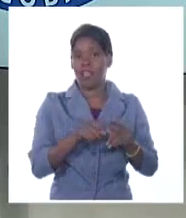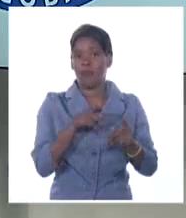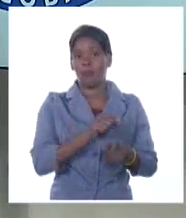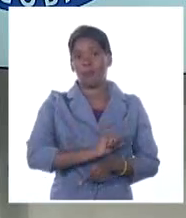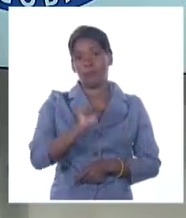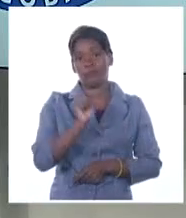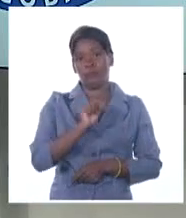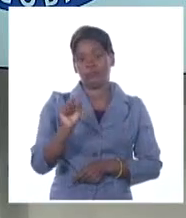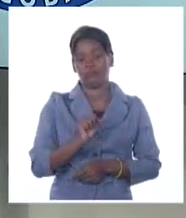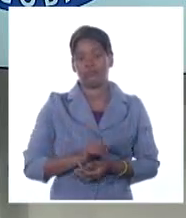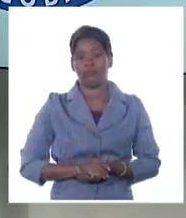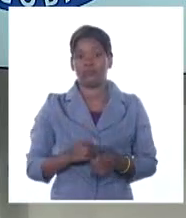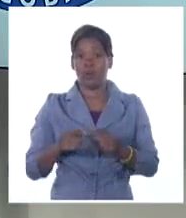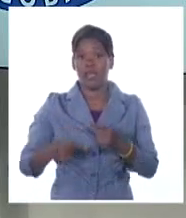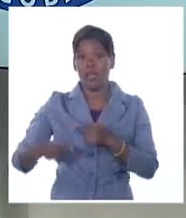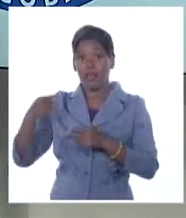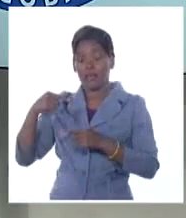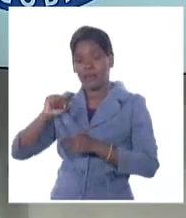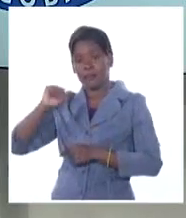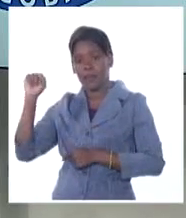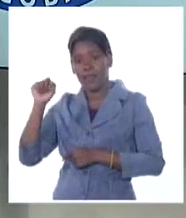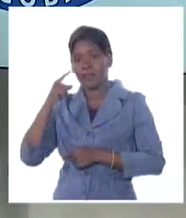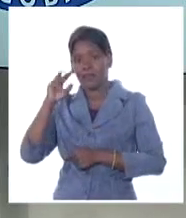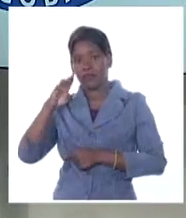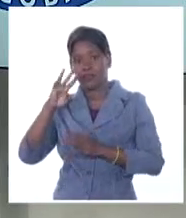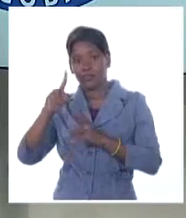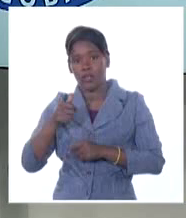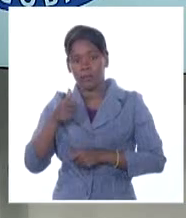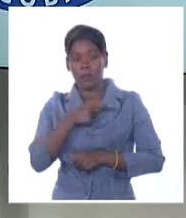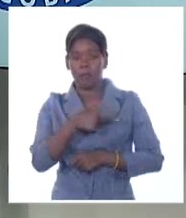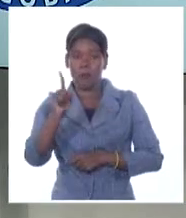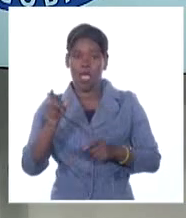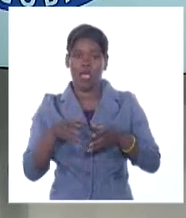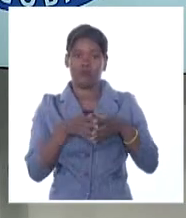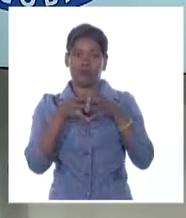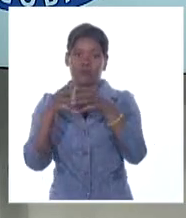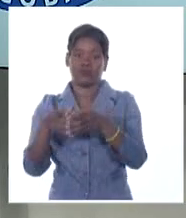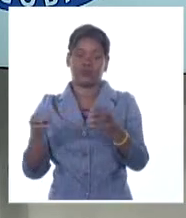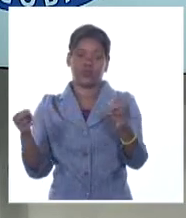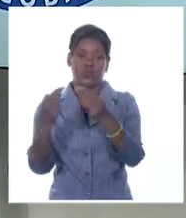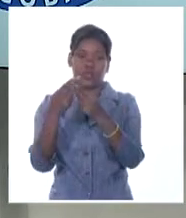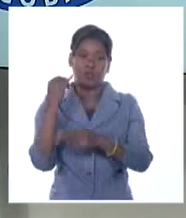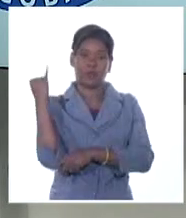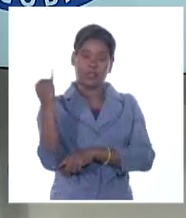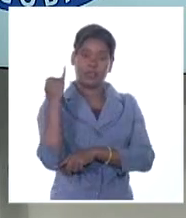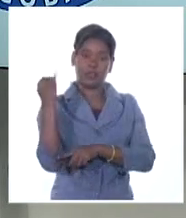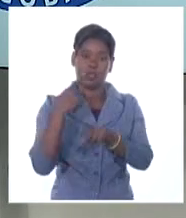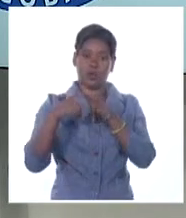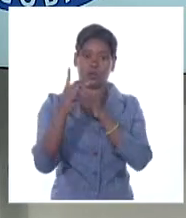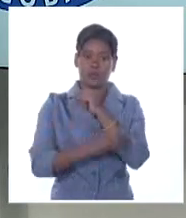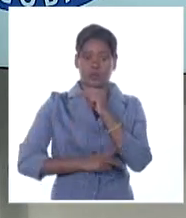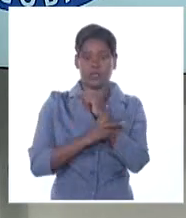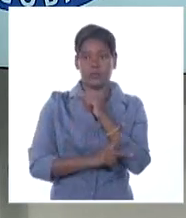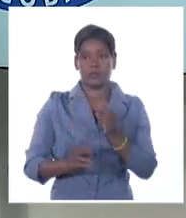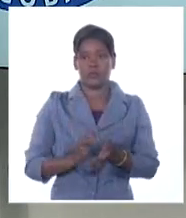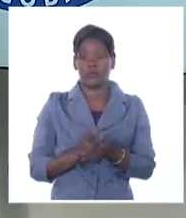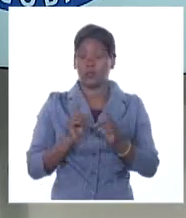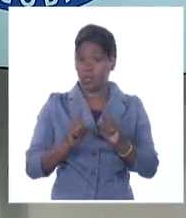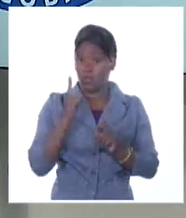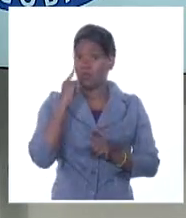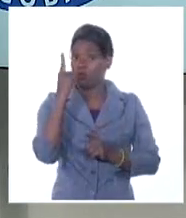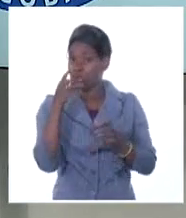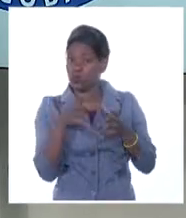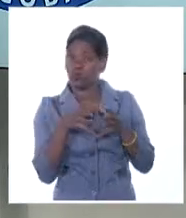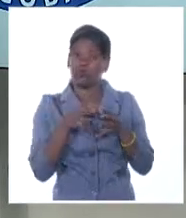temporada anterior, como dice el reglamento de esta nueva Champions. Los alazanes ahora andan mal, pero consideramos que